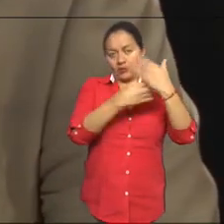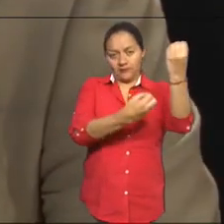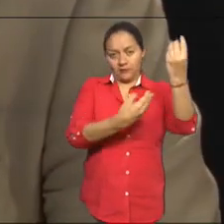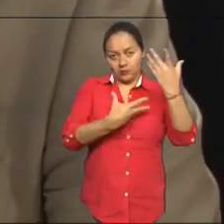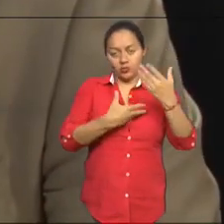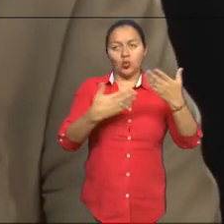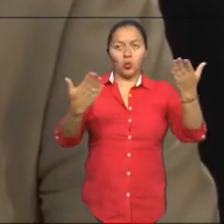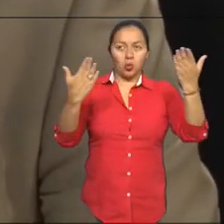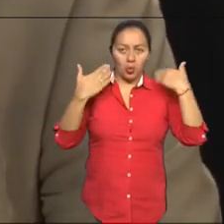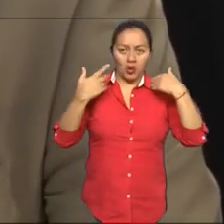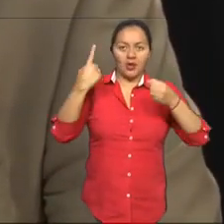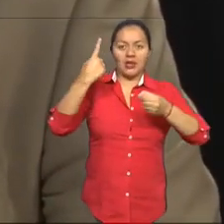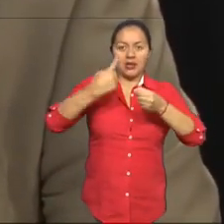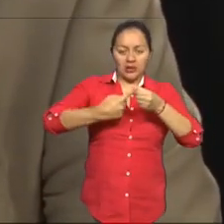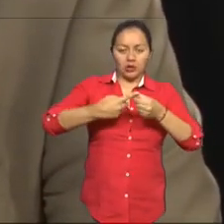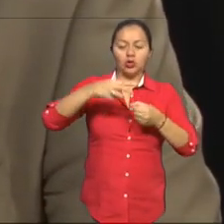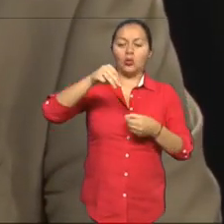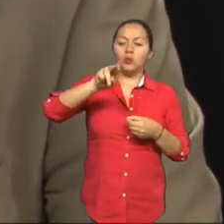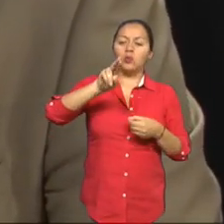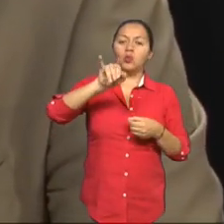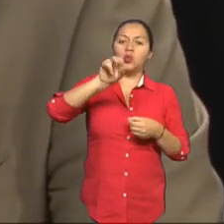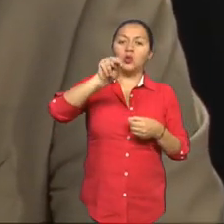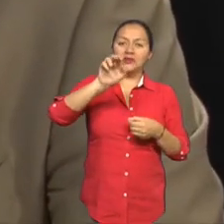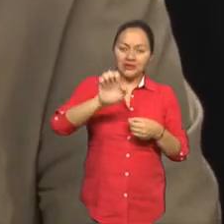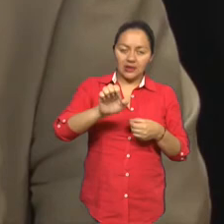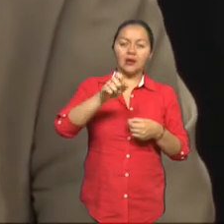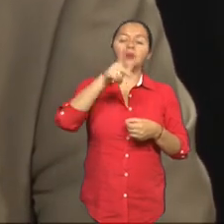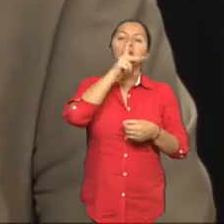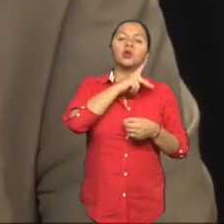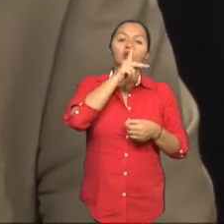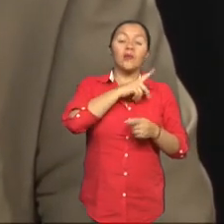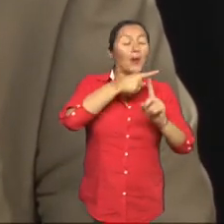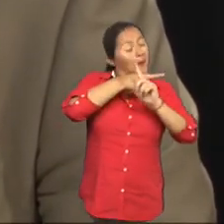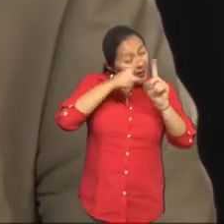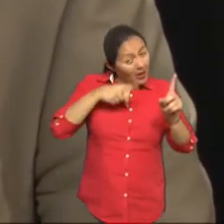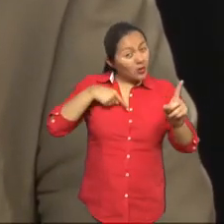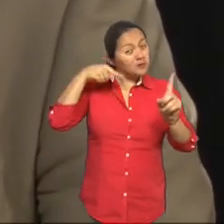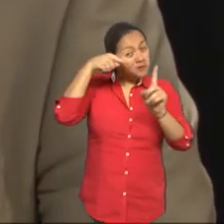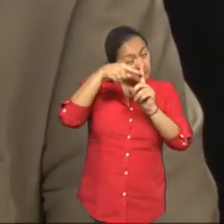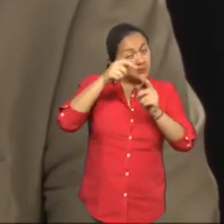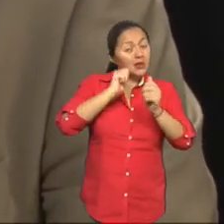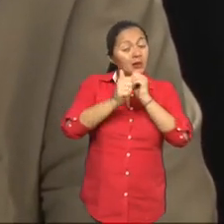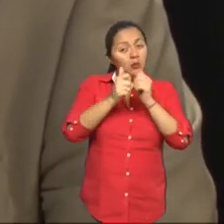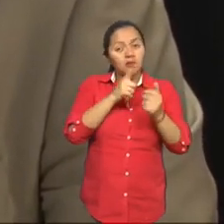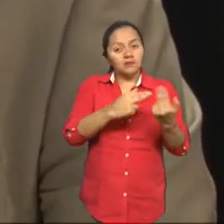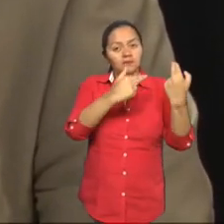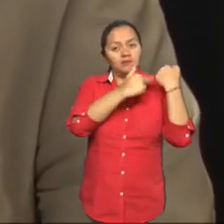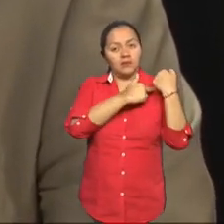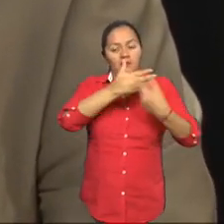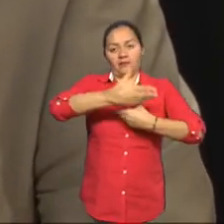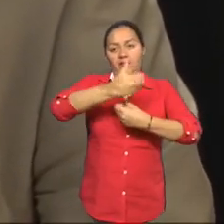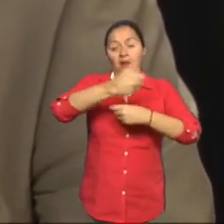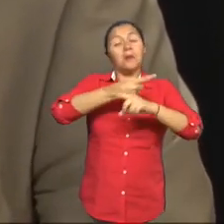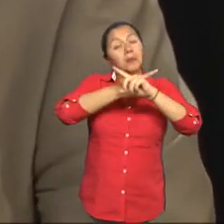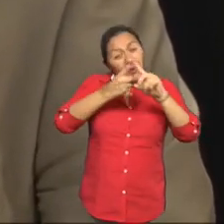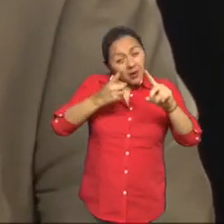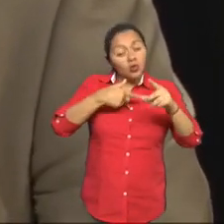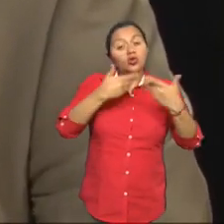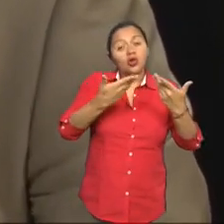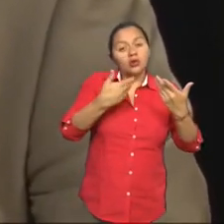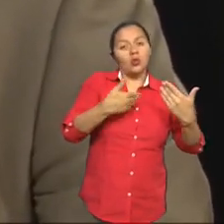en Quito, en Muisne y en Puerto Viejo, pero directamente el escenario deportivo y a quién está a cargo lo tiene la Federación. Pero sabemos que están en